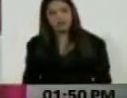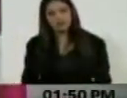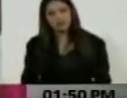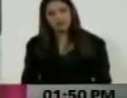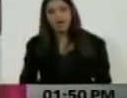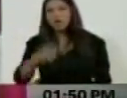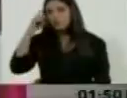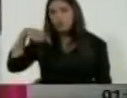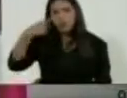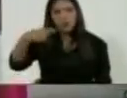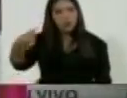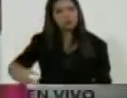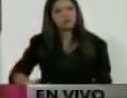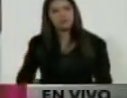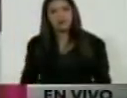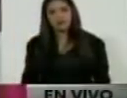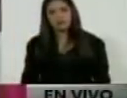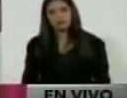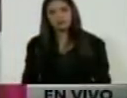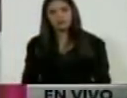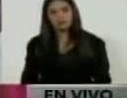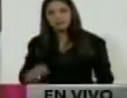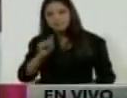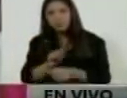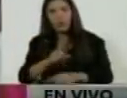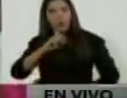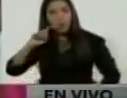Todos los días, sembrando odio